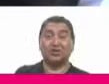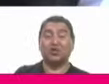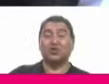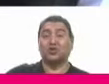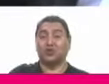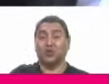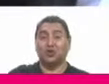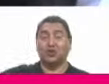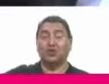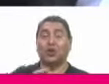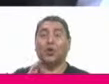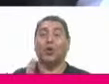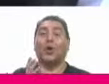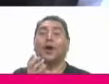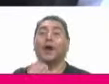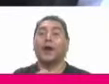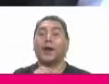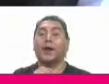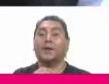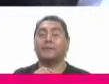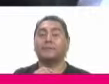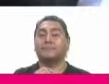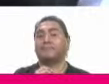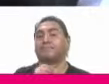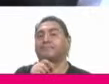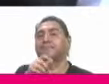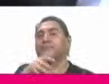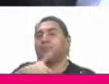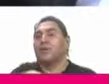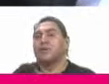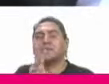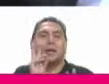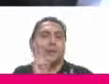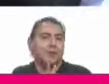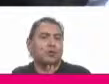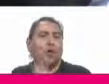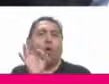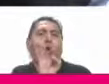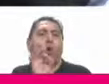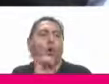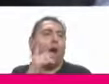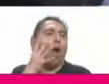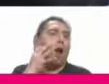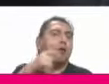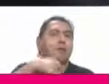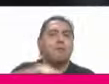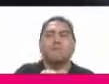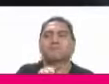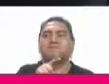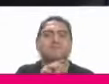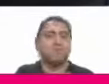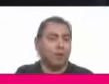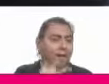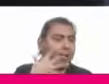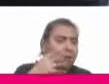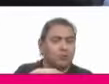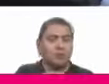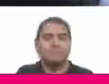misma, pueda ser visto o considerado como una causal de despido. No han incorporado al dictamen.